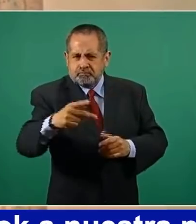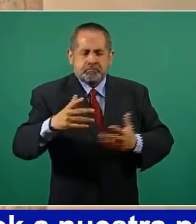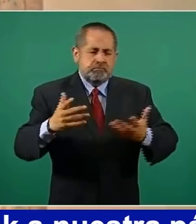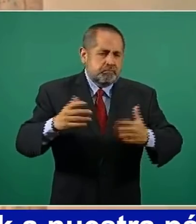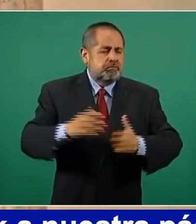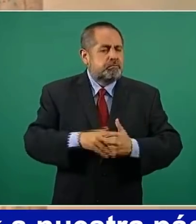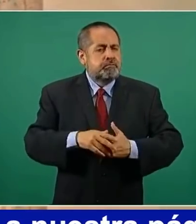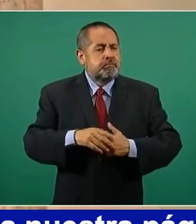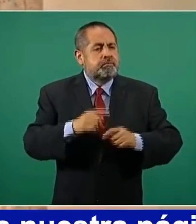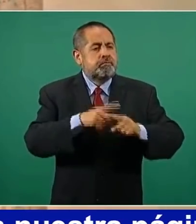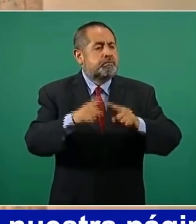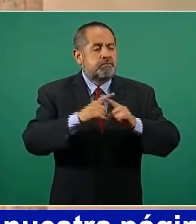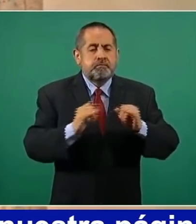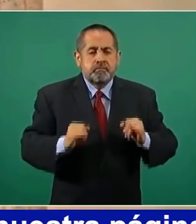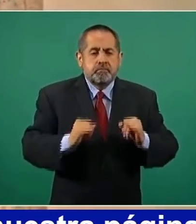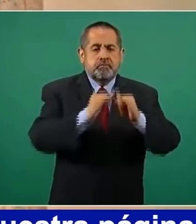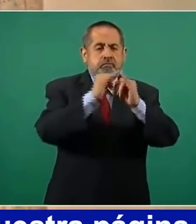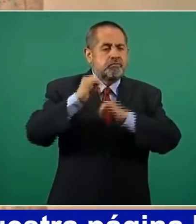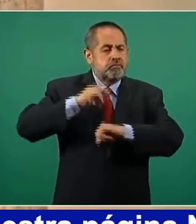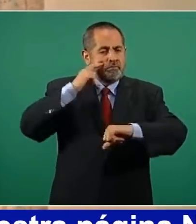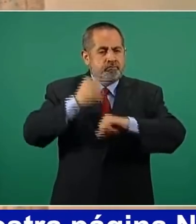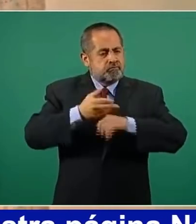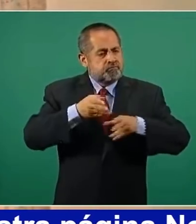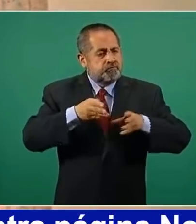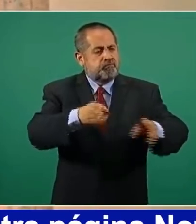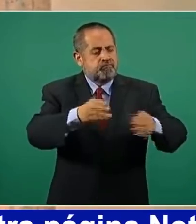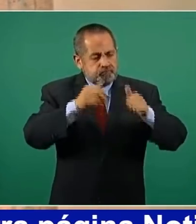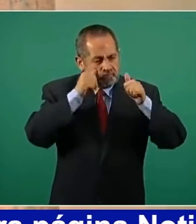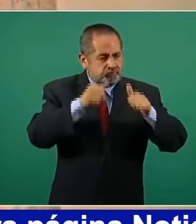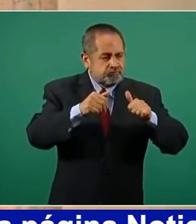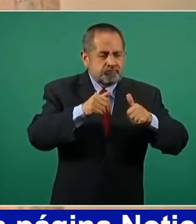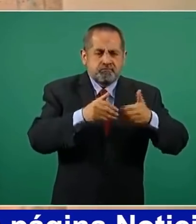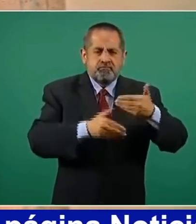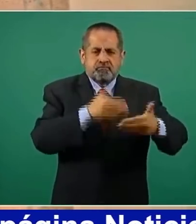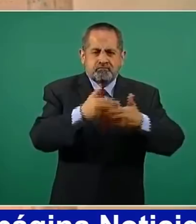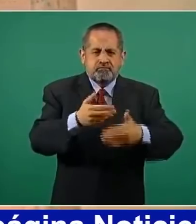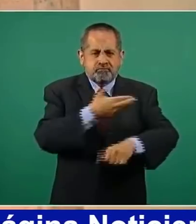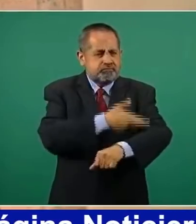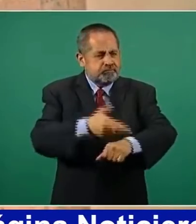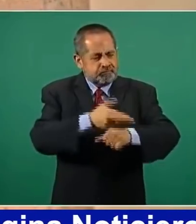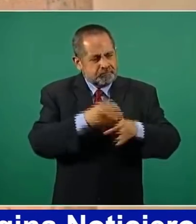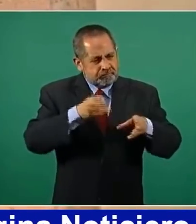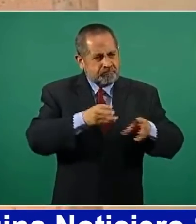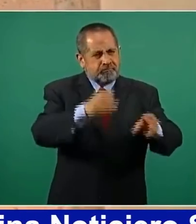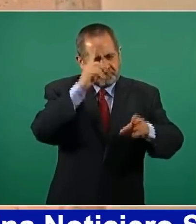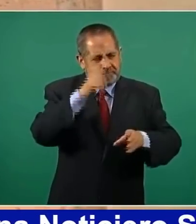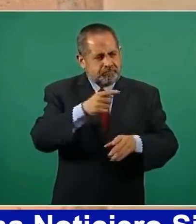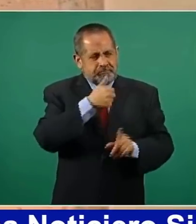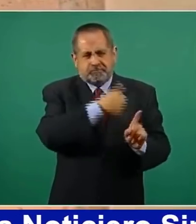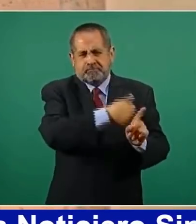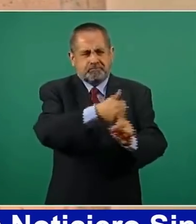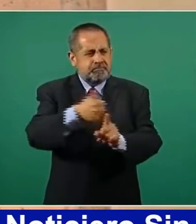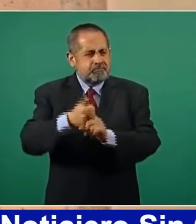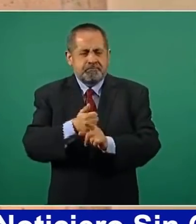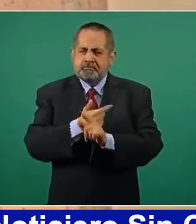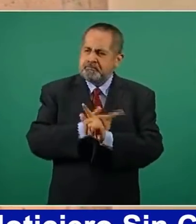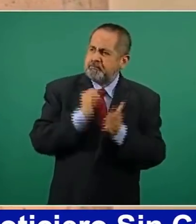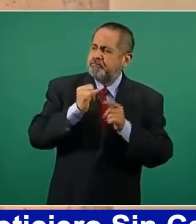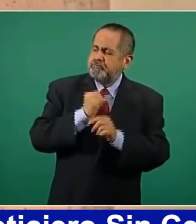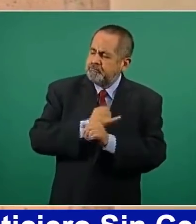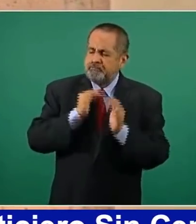instituciones electorales encaminadas a ser cada vez más libres e